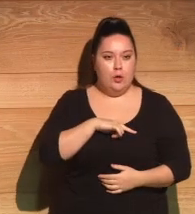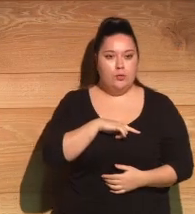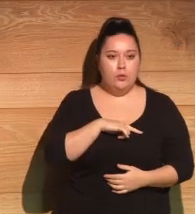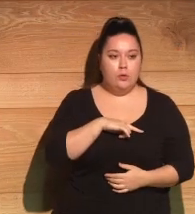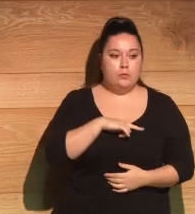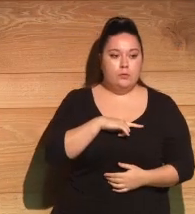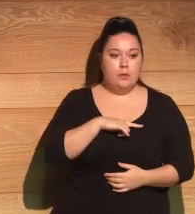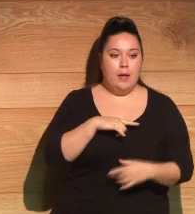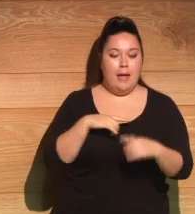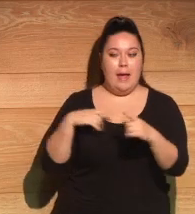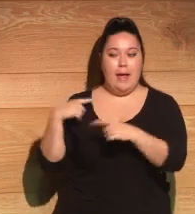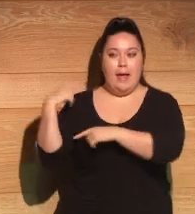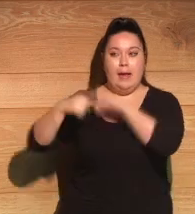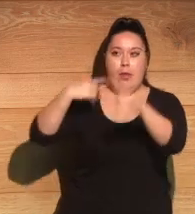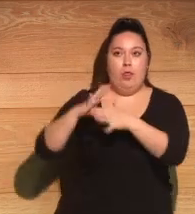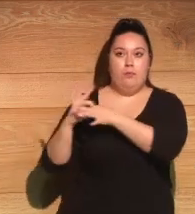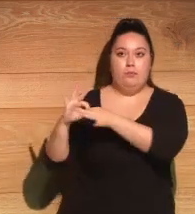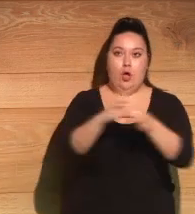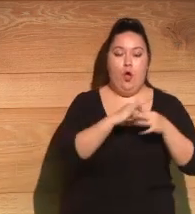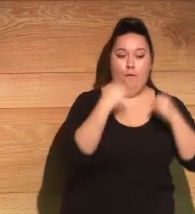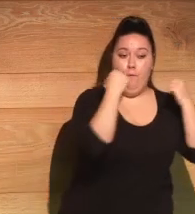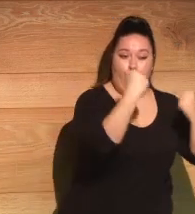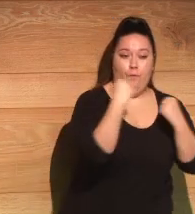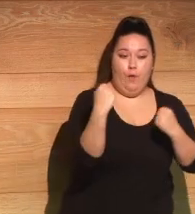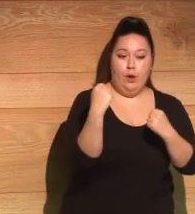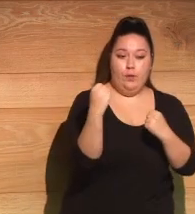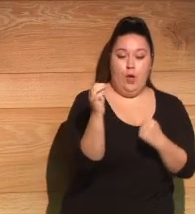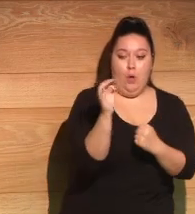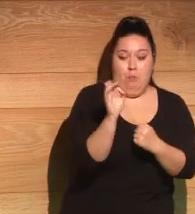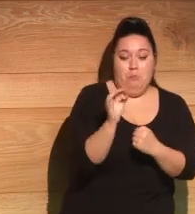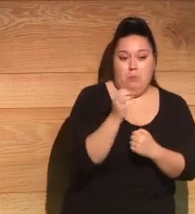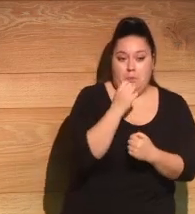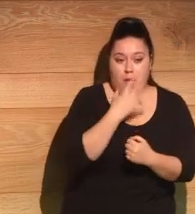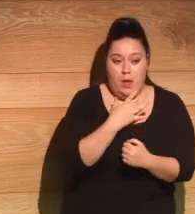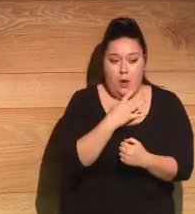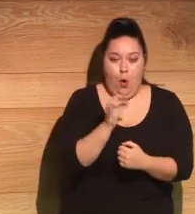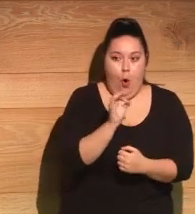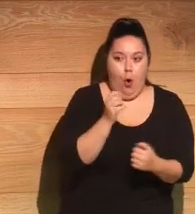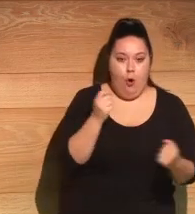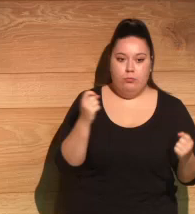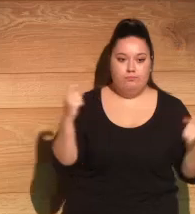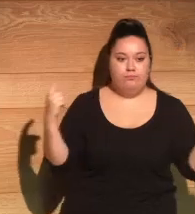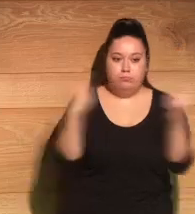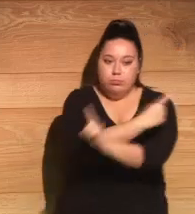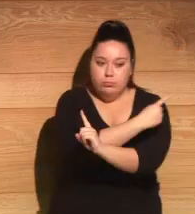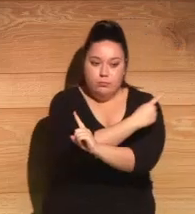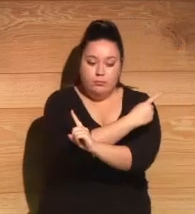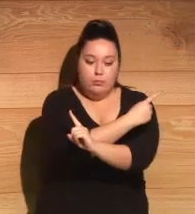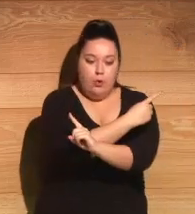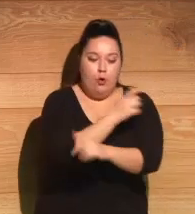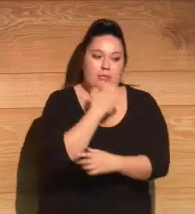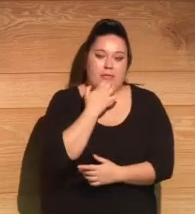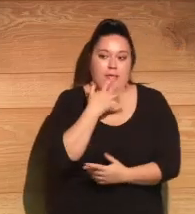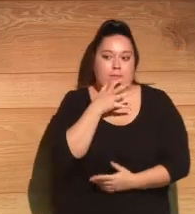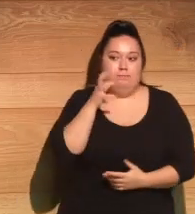con una relación intergeneracional más sólida o más fluida, o más bien al contrario, si va a haber más